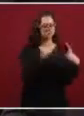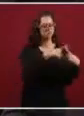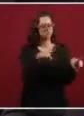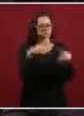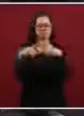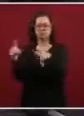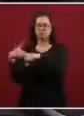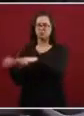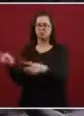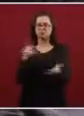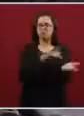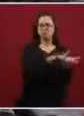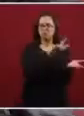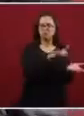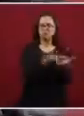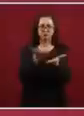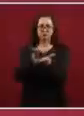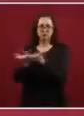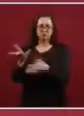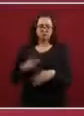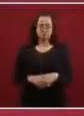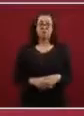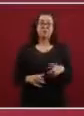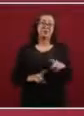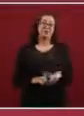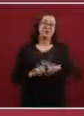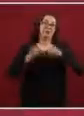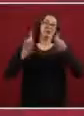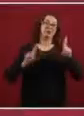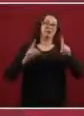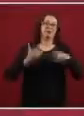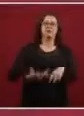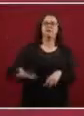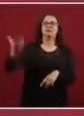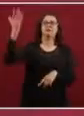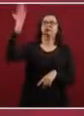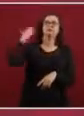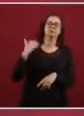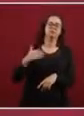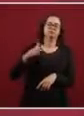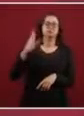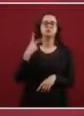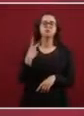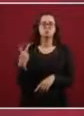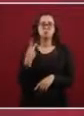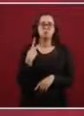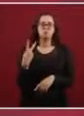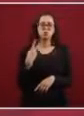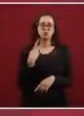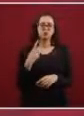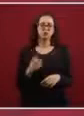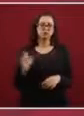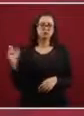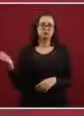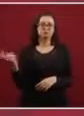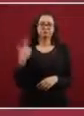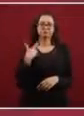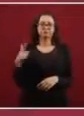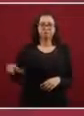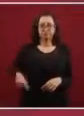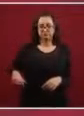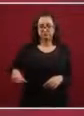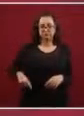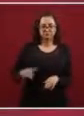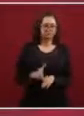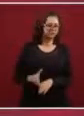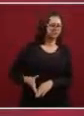muy distinto a la política que se llevó a cabo en